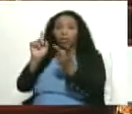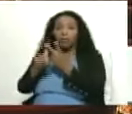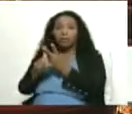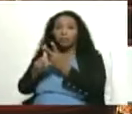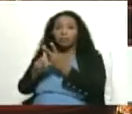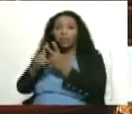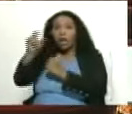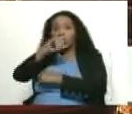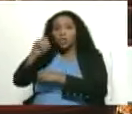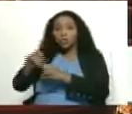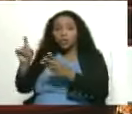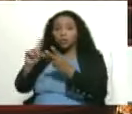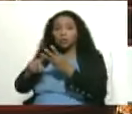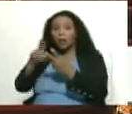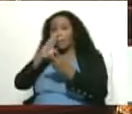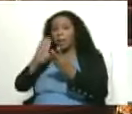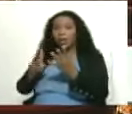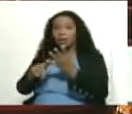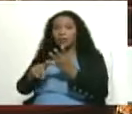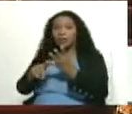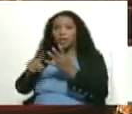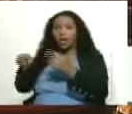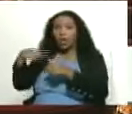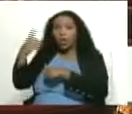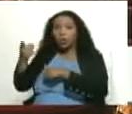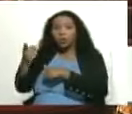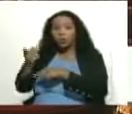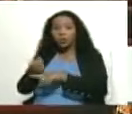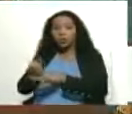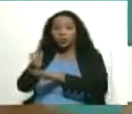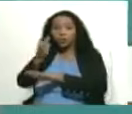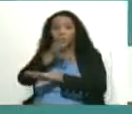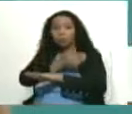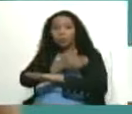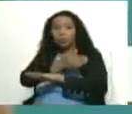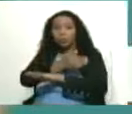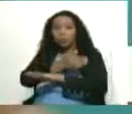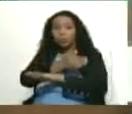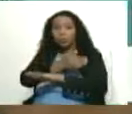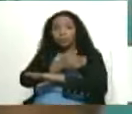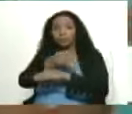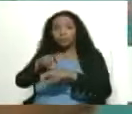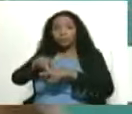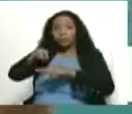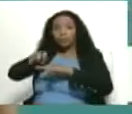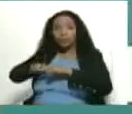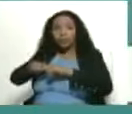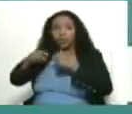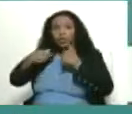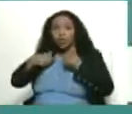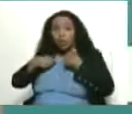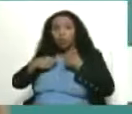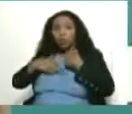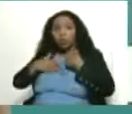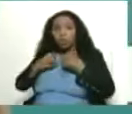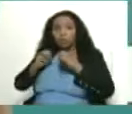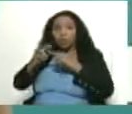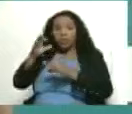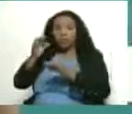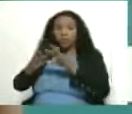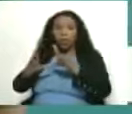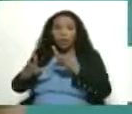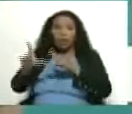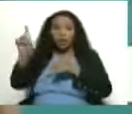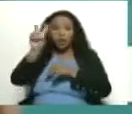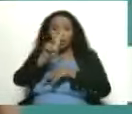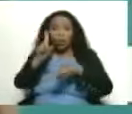del Zulia y el de Barinas, y bueno, el resto estábamos atrás de mí, atrás de nosotros estaban el resto de gobernadores. Y yo tuve la oportunidad, durante esas más